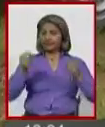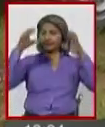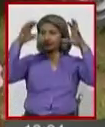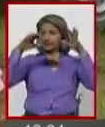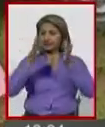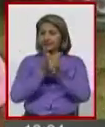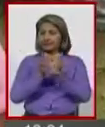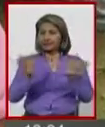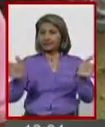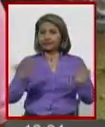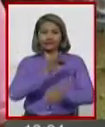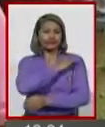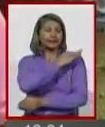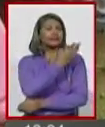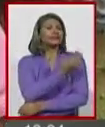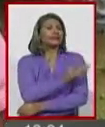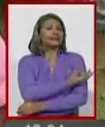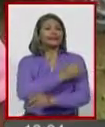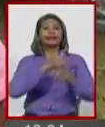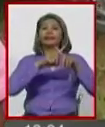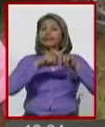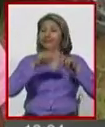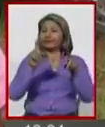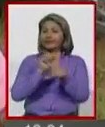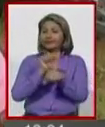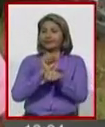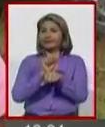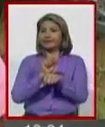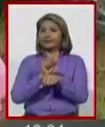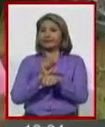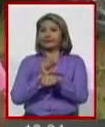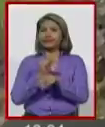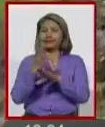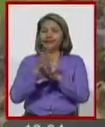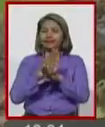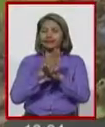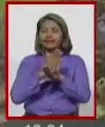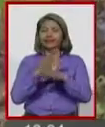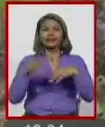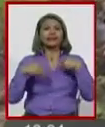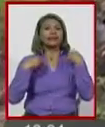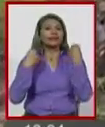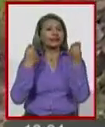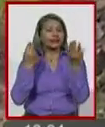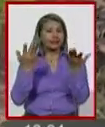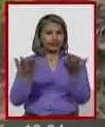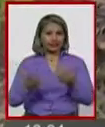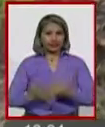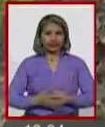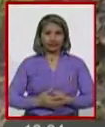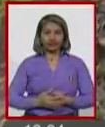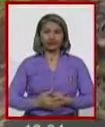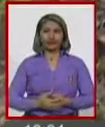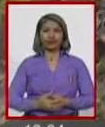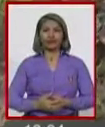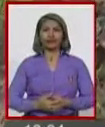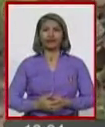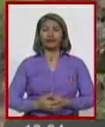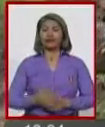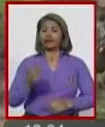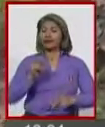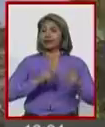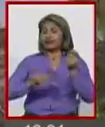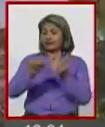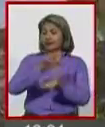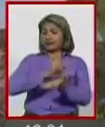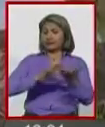lluvia general, una lluvia fuerte, pero vamos a ir trabajando así a medida que nos den la capacidad de las bombas. Esta zona es